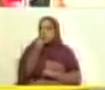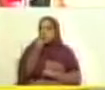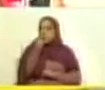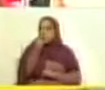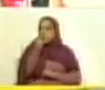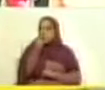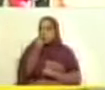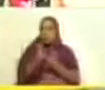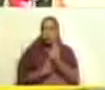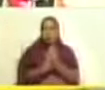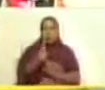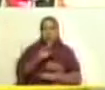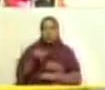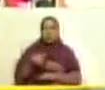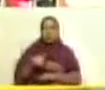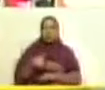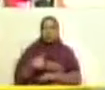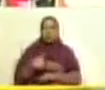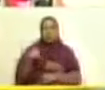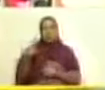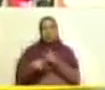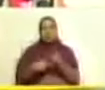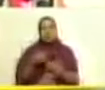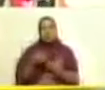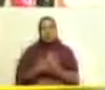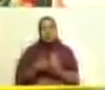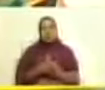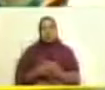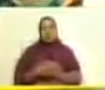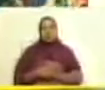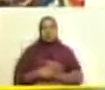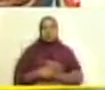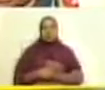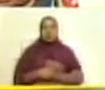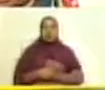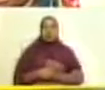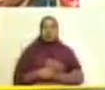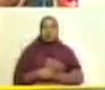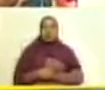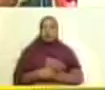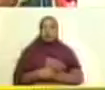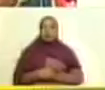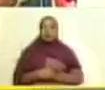Y avanzar como tenemos que avanzar. Y yo